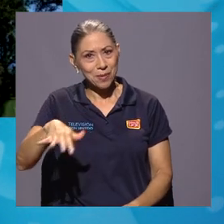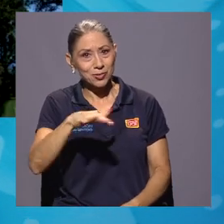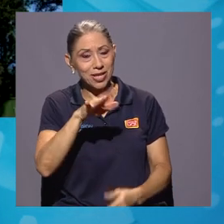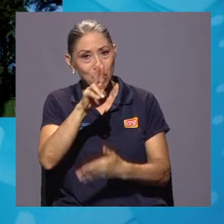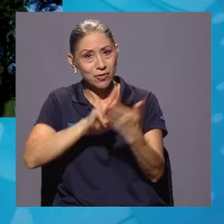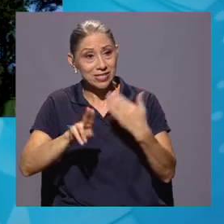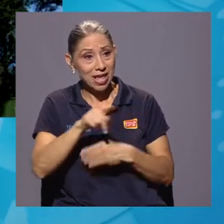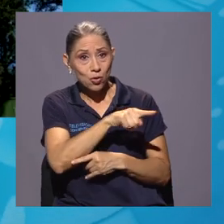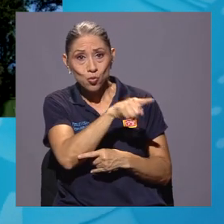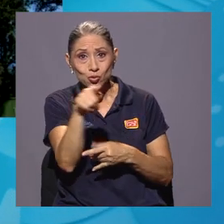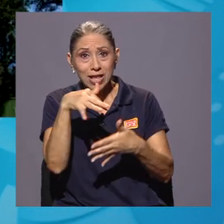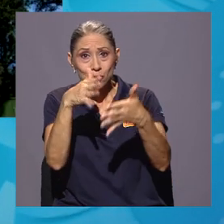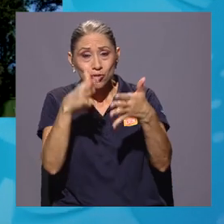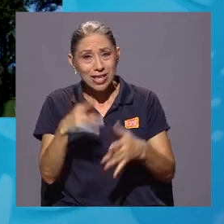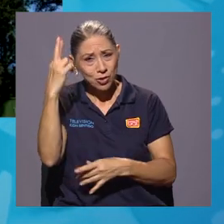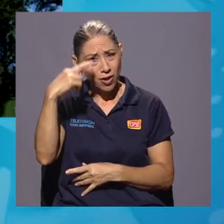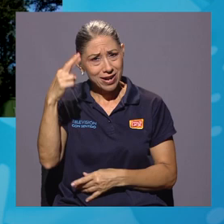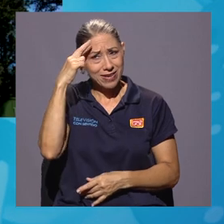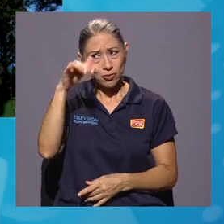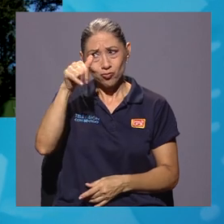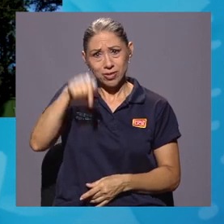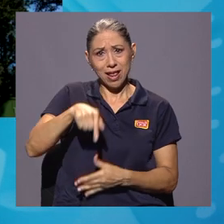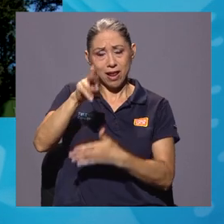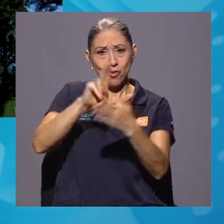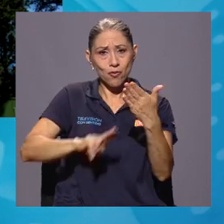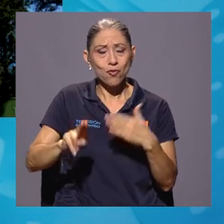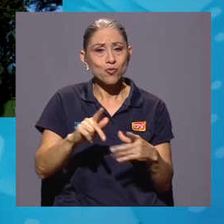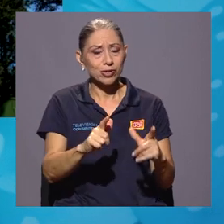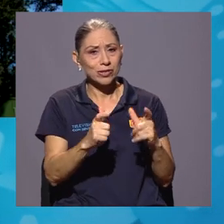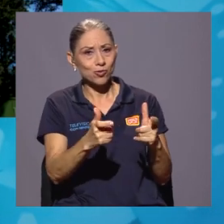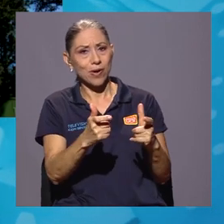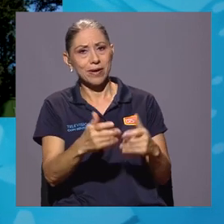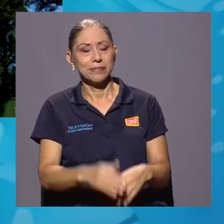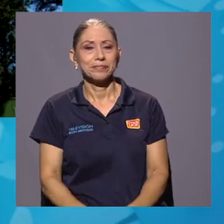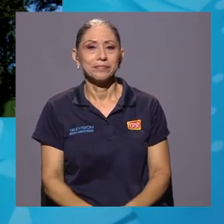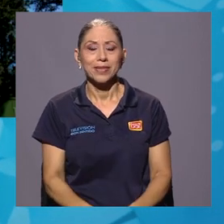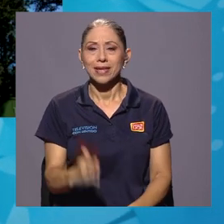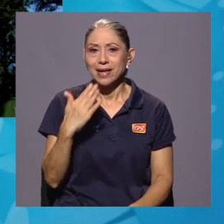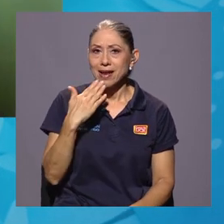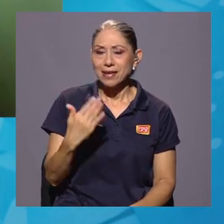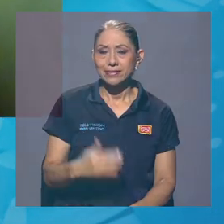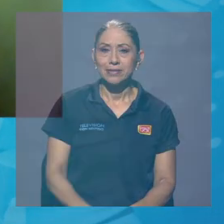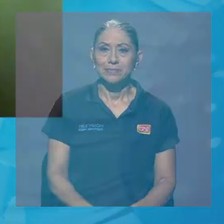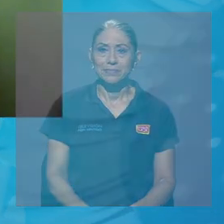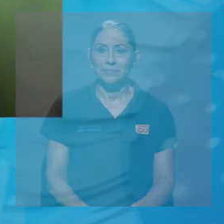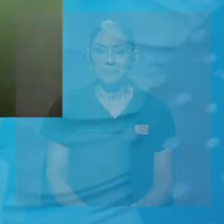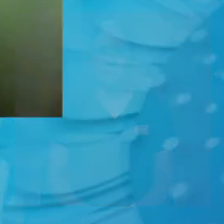universidad. Ustedes los estudiantes son la razón de ser de una academia. Muchísima suerte, de verdad, María Fernanda. Gracias.